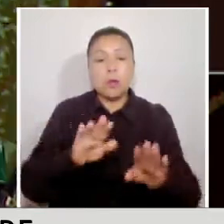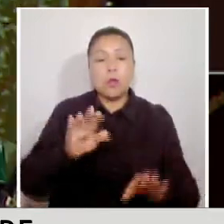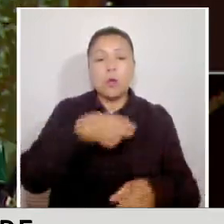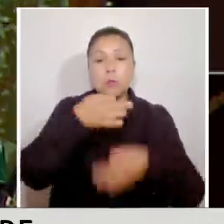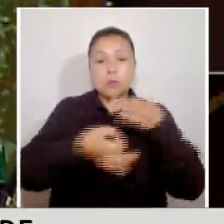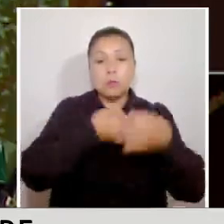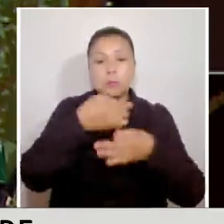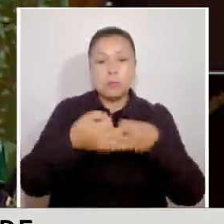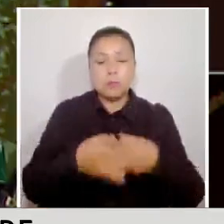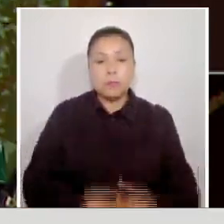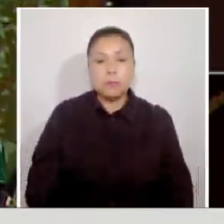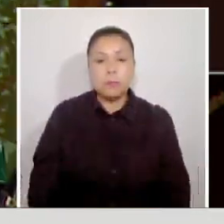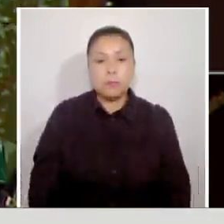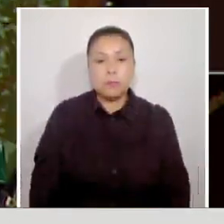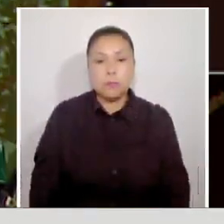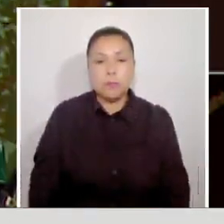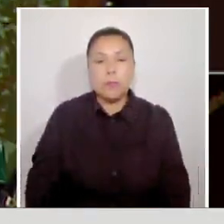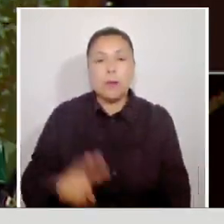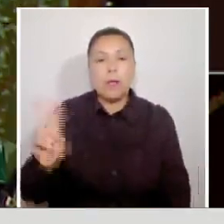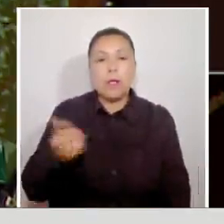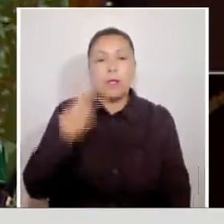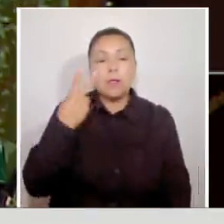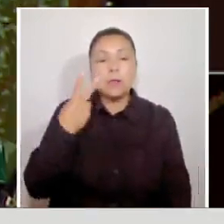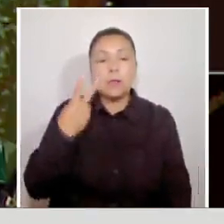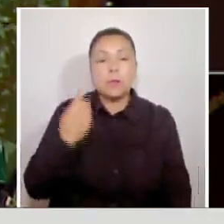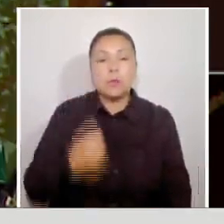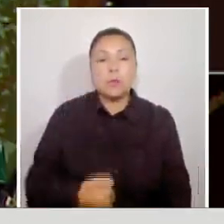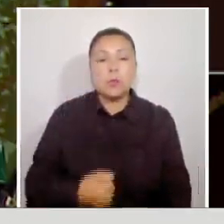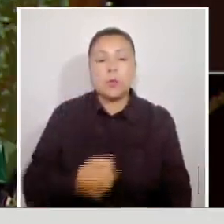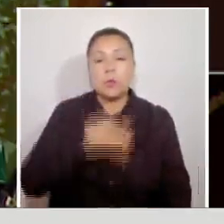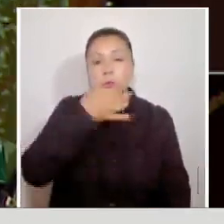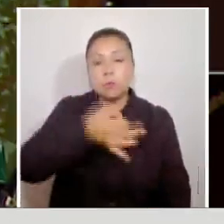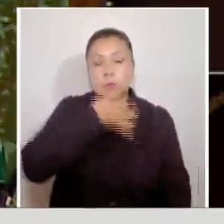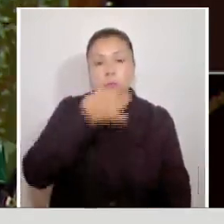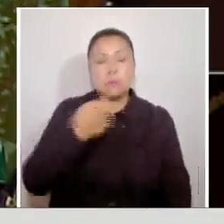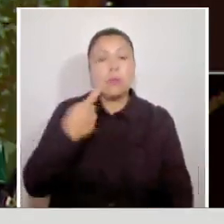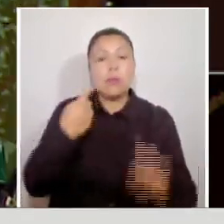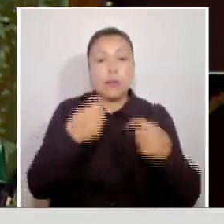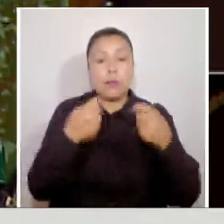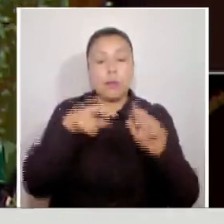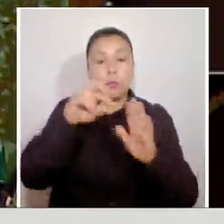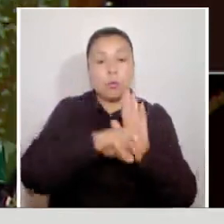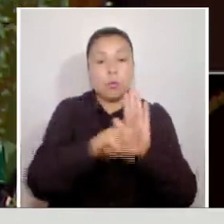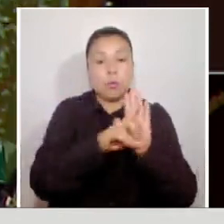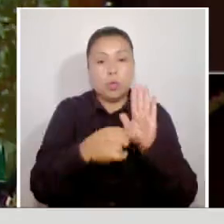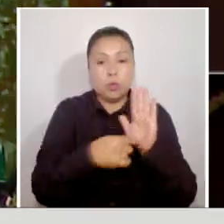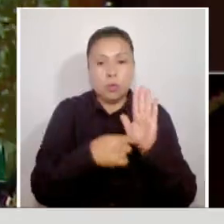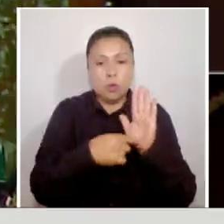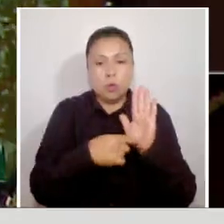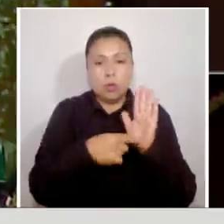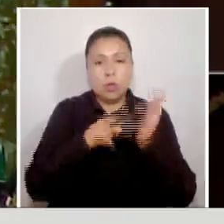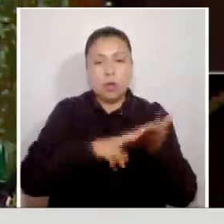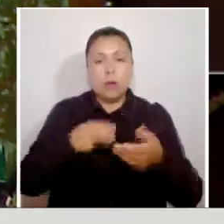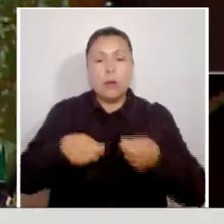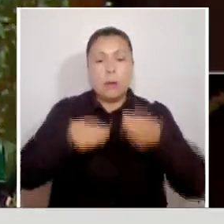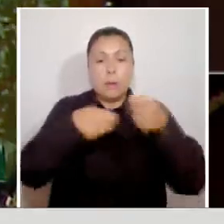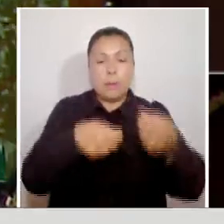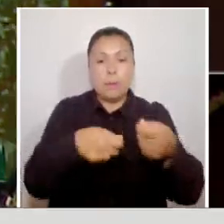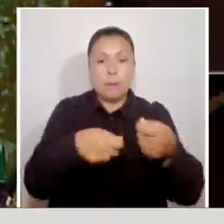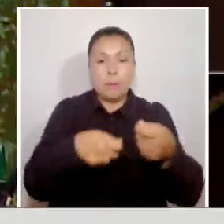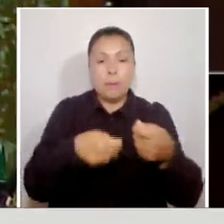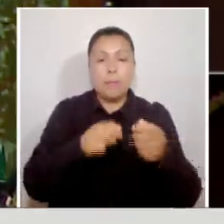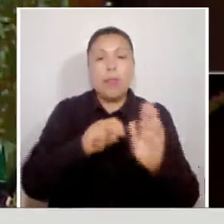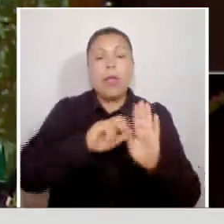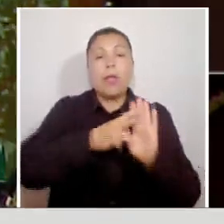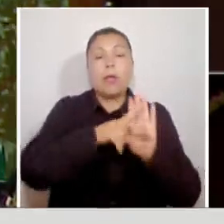debate en segundo lugar corresponde tratar el proyecto de ley originado en moción que modifica la